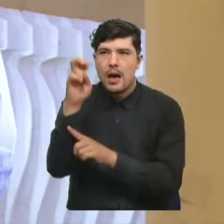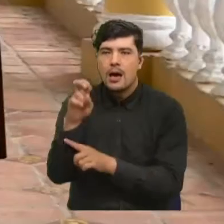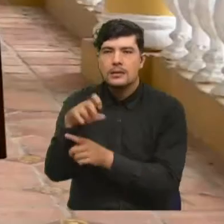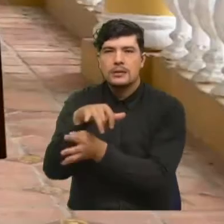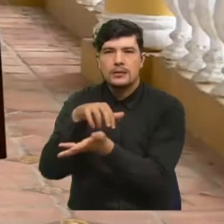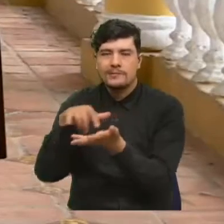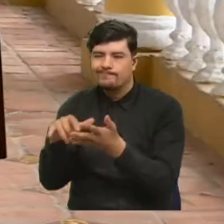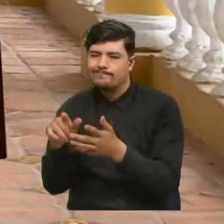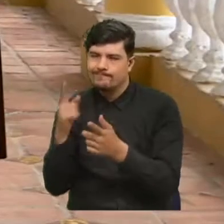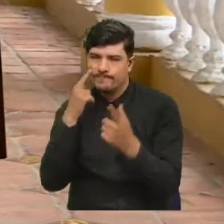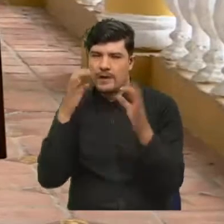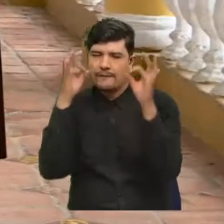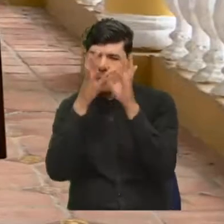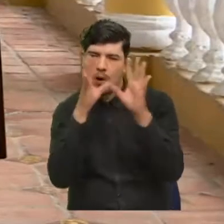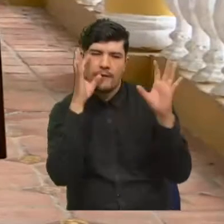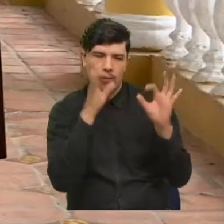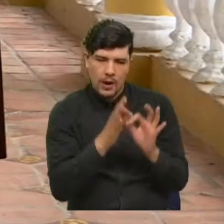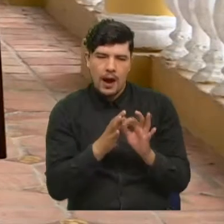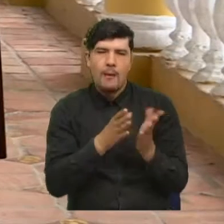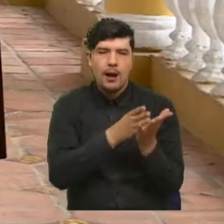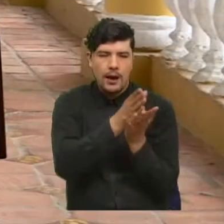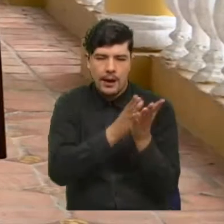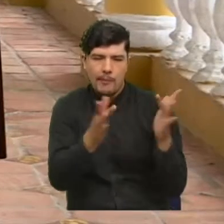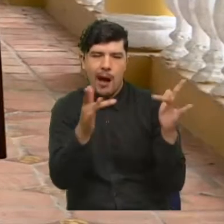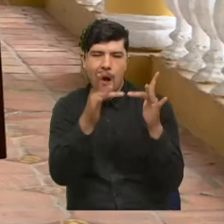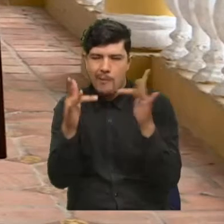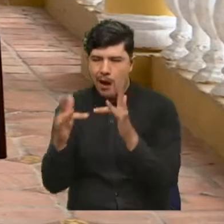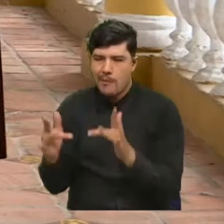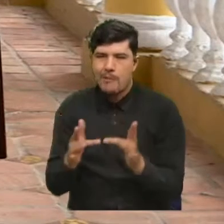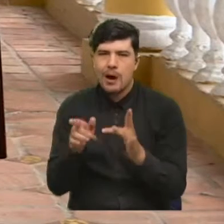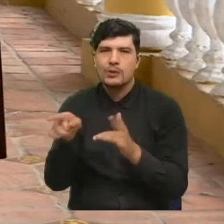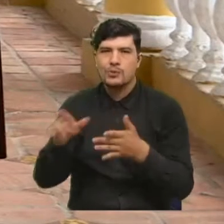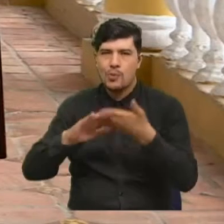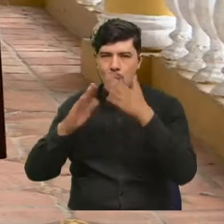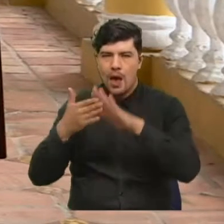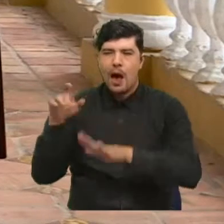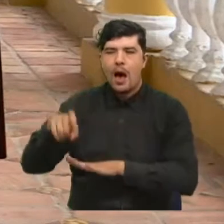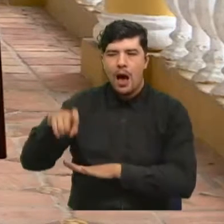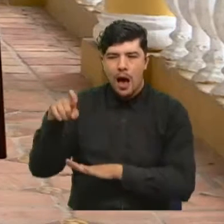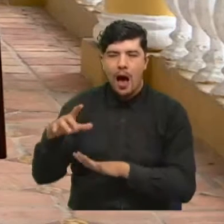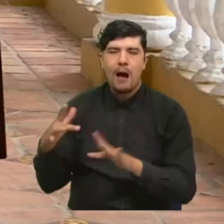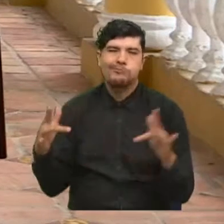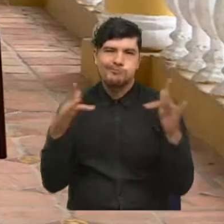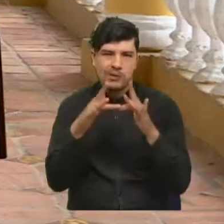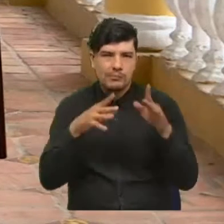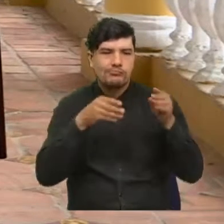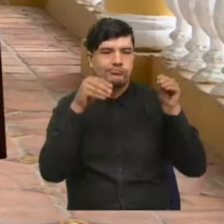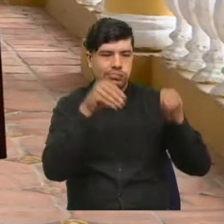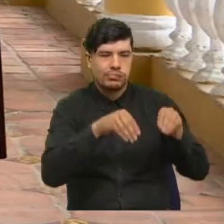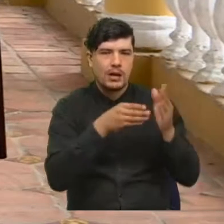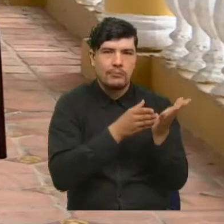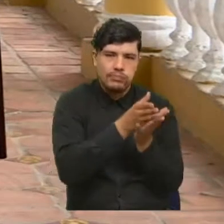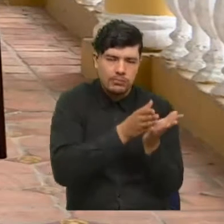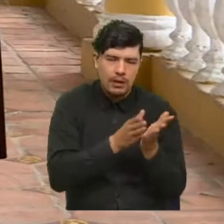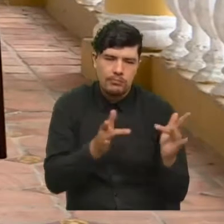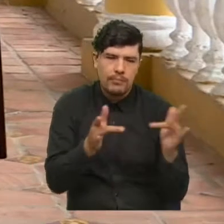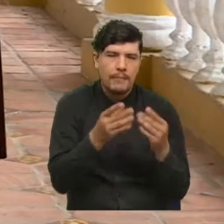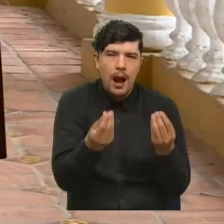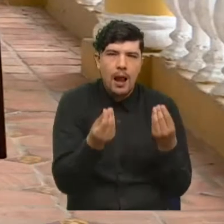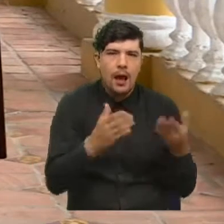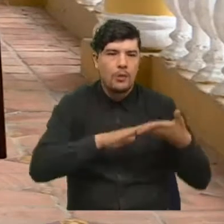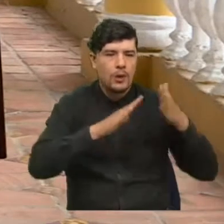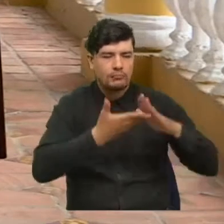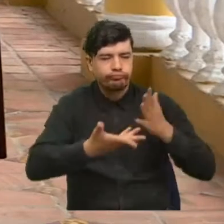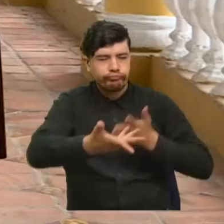también los programas y las carreras están enfocadas a la necesidad de las poblaciones de las regiones para generar también ese